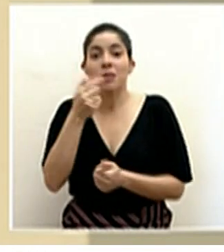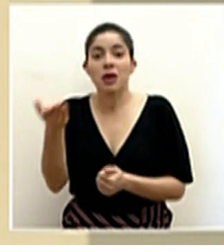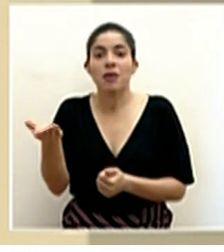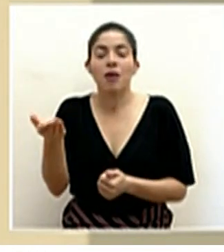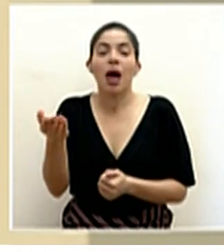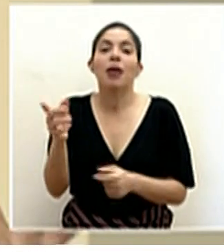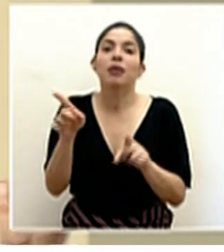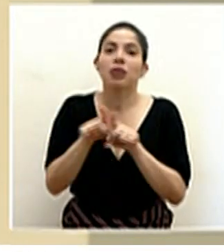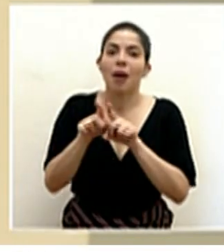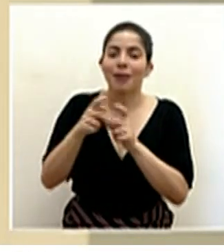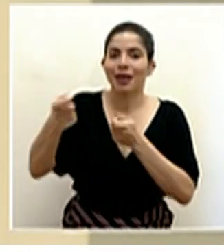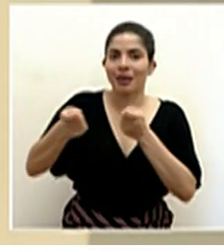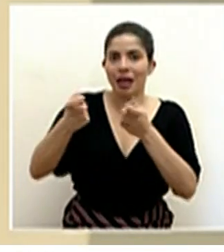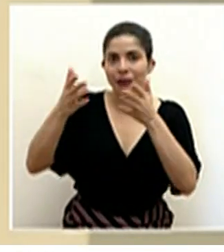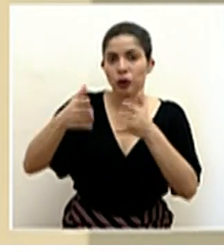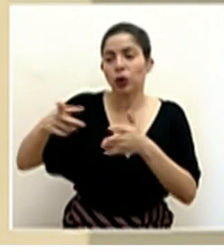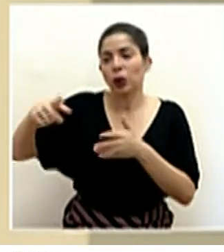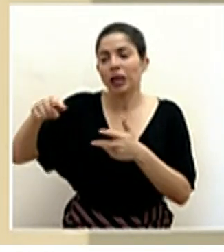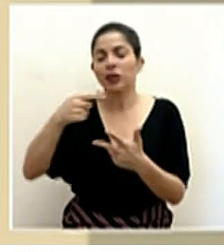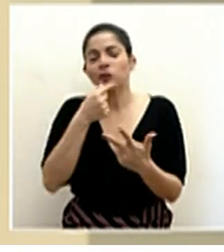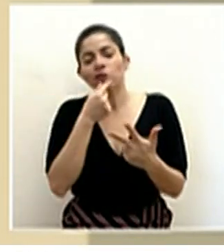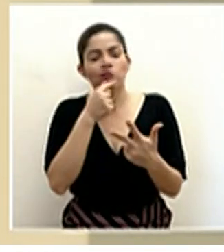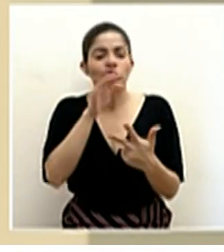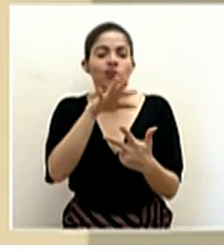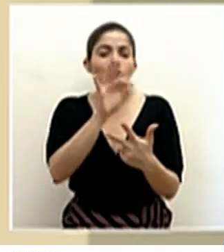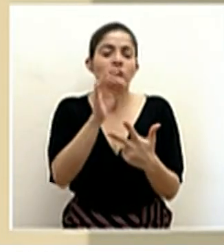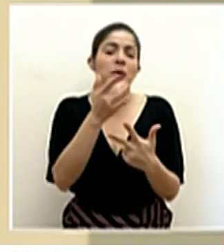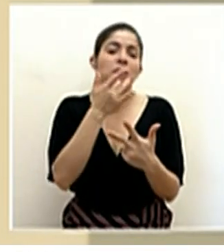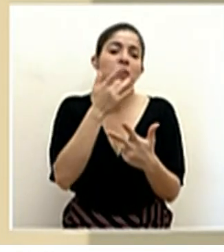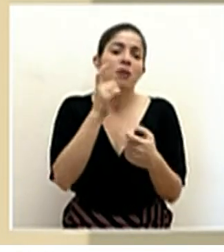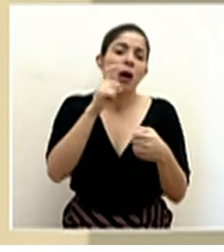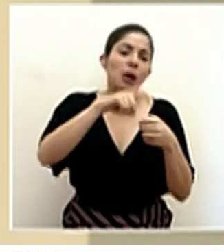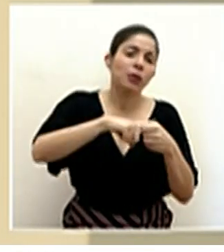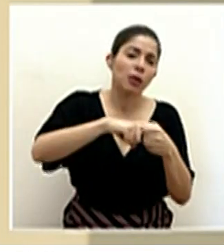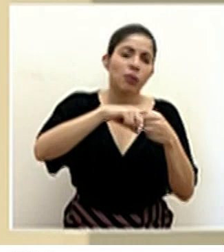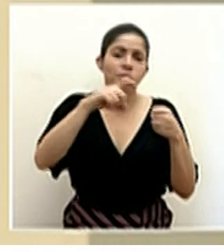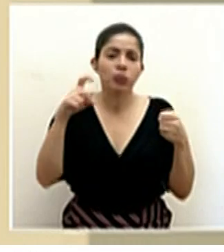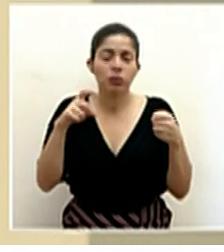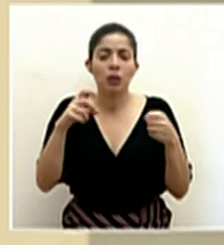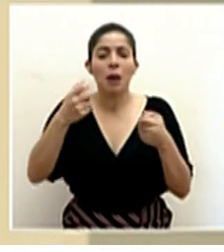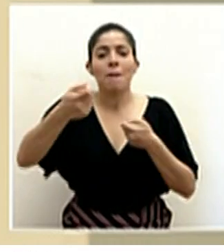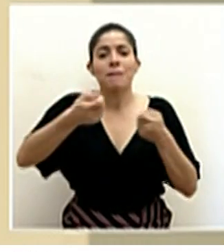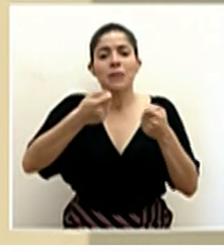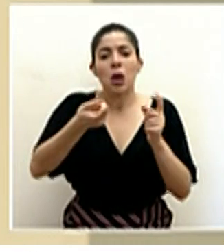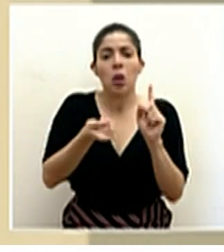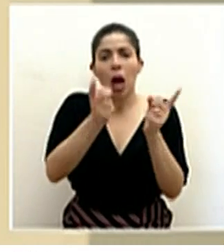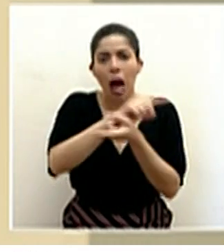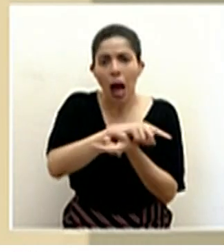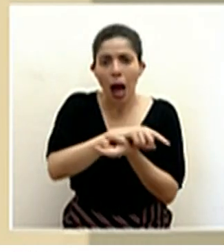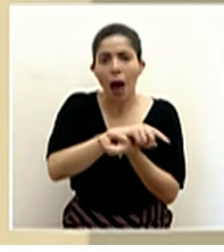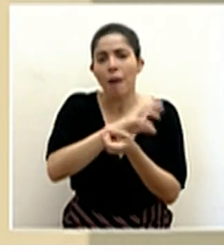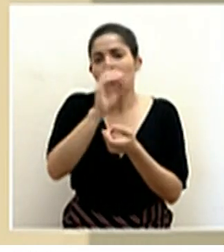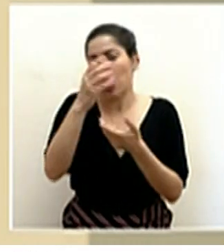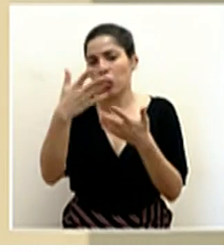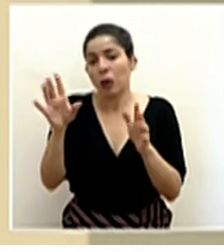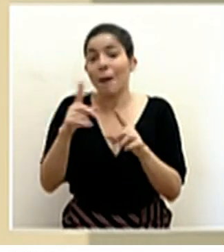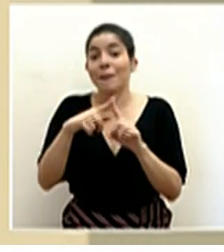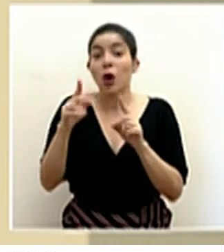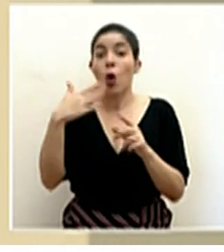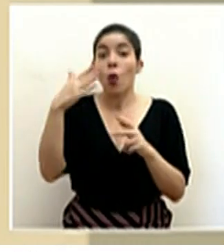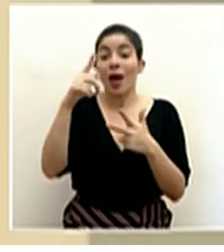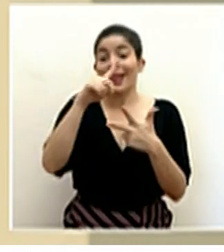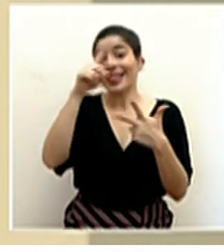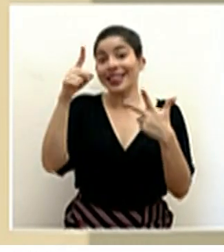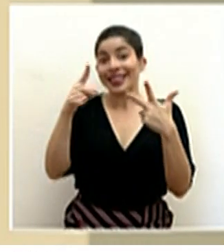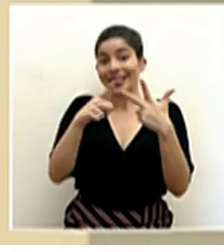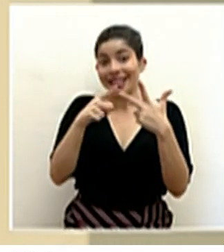y los transportistas, van a decidir si prefieren el enganche y desenganche o el cambio de piloto. Sin embargo, fue cuando abrimos esta